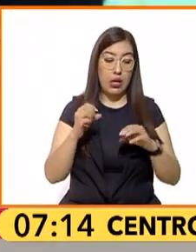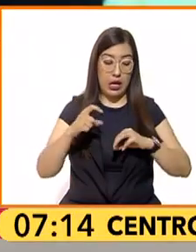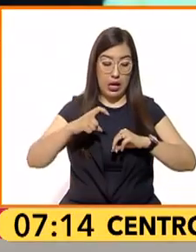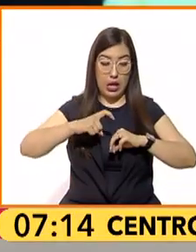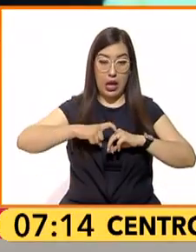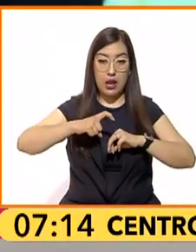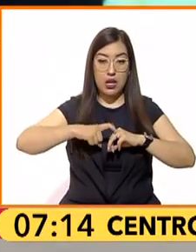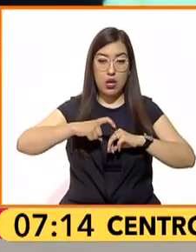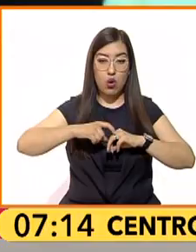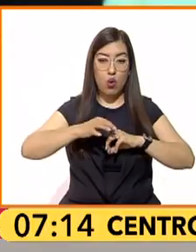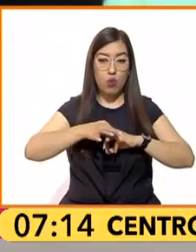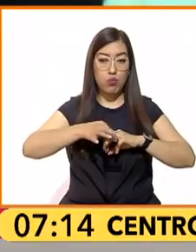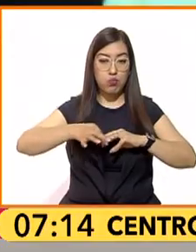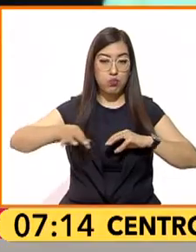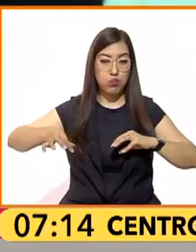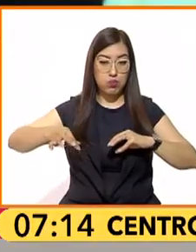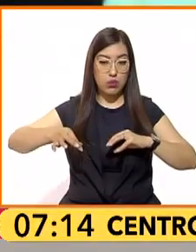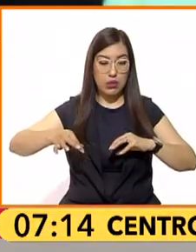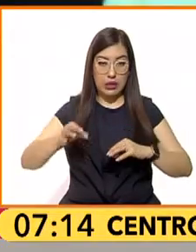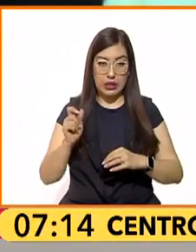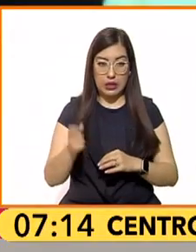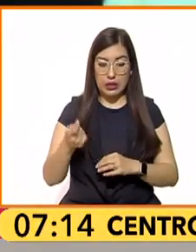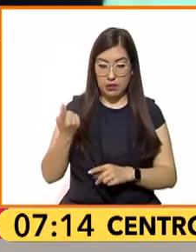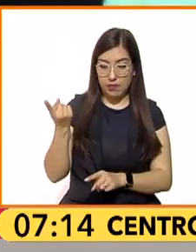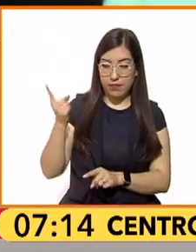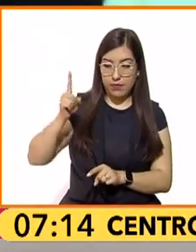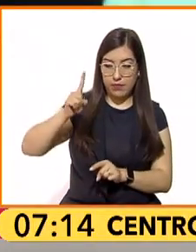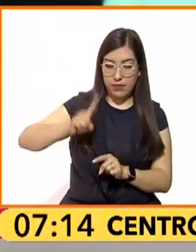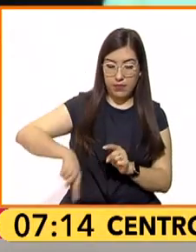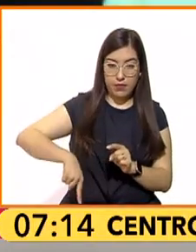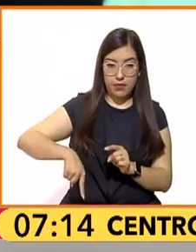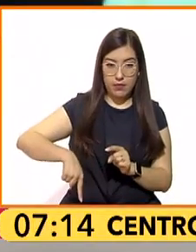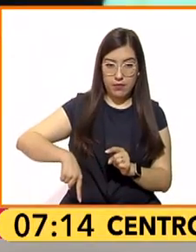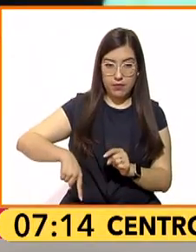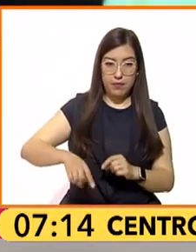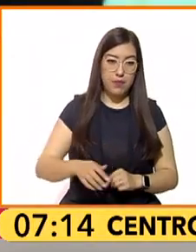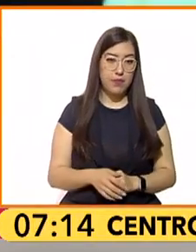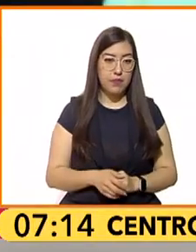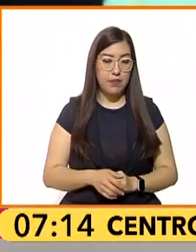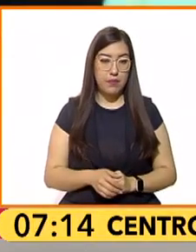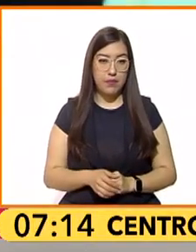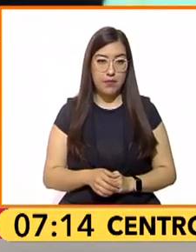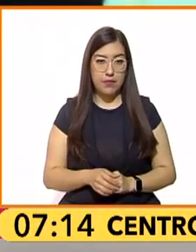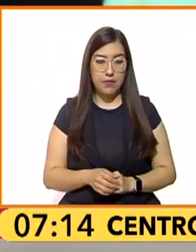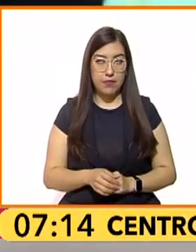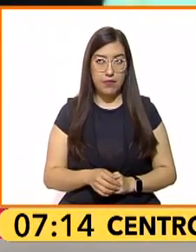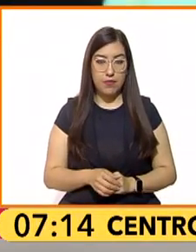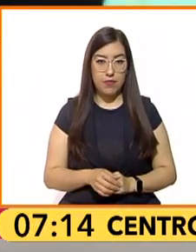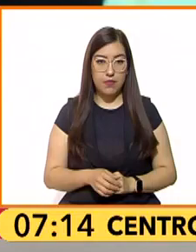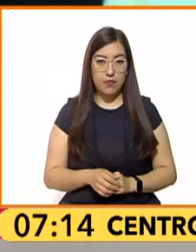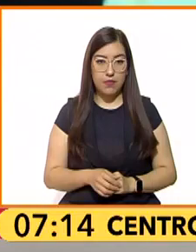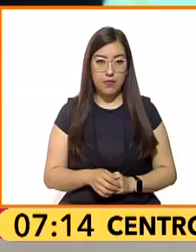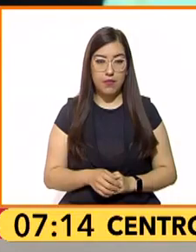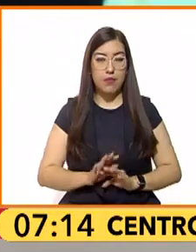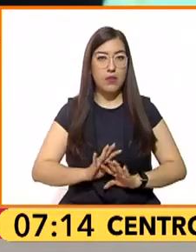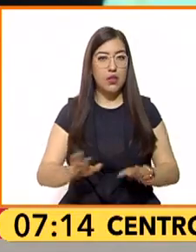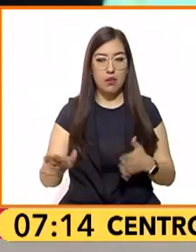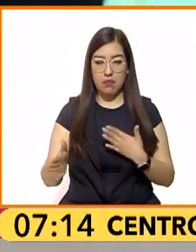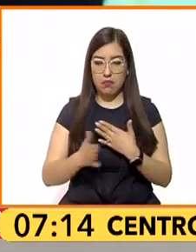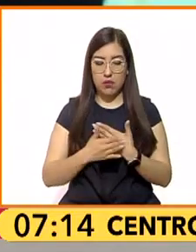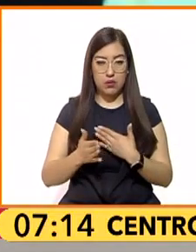que es sobre todo para, ya no va a haber ningún tipo de decisiones de Estado,